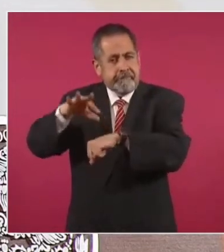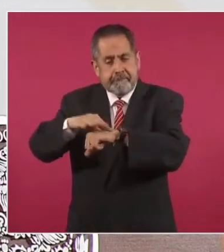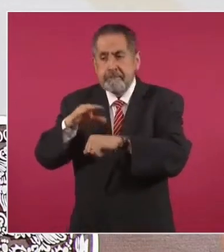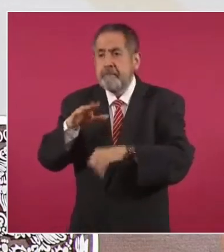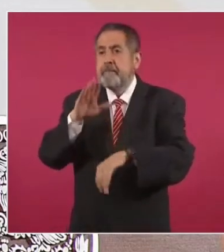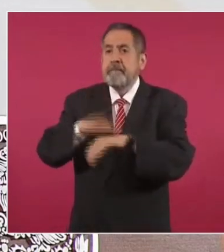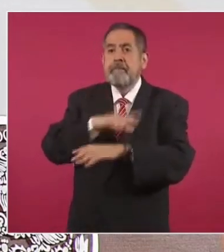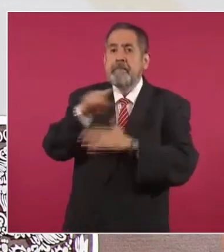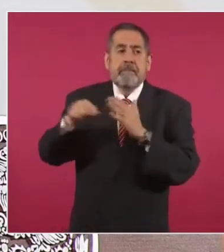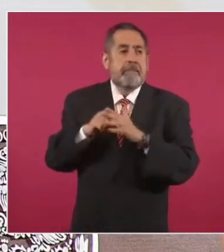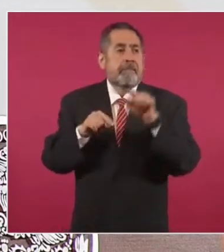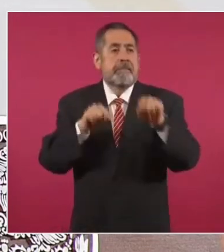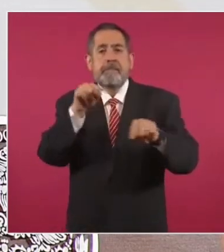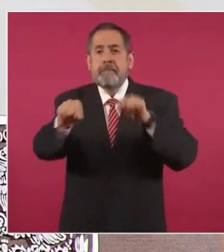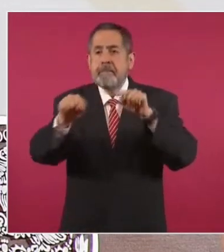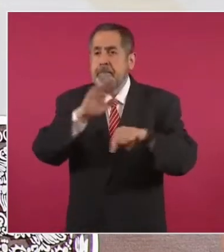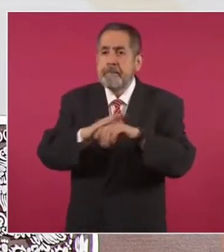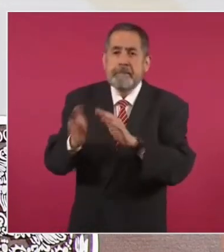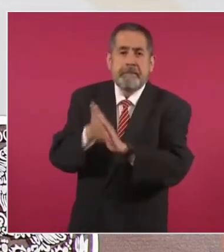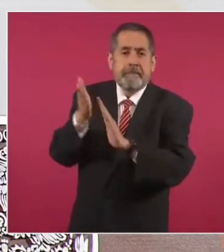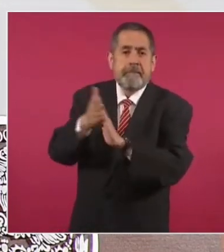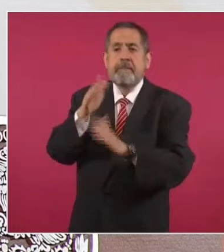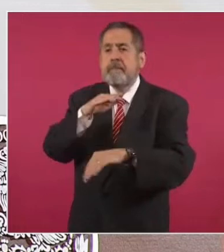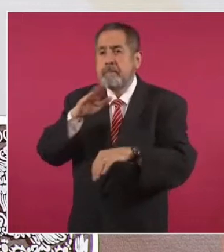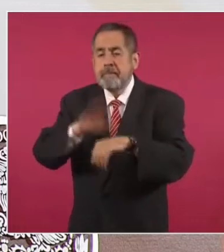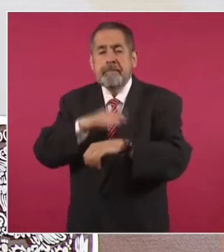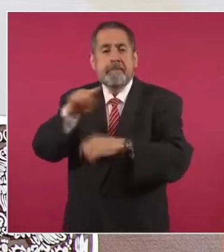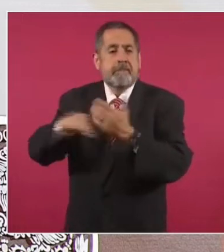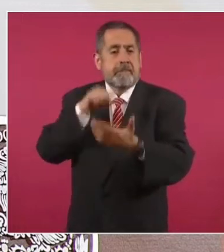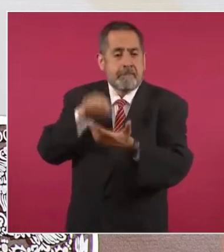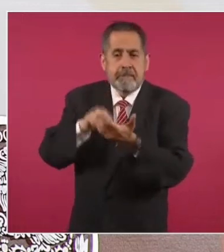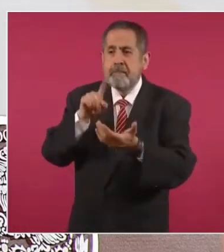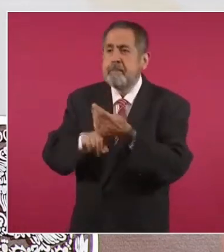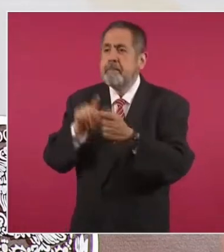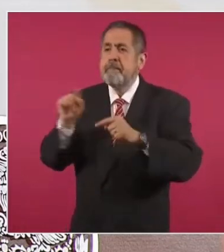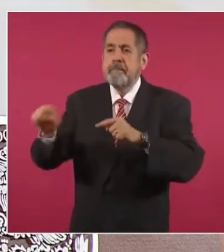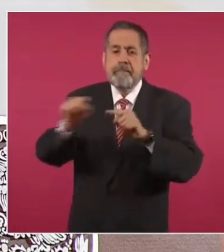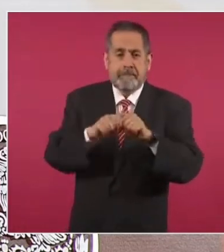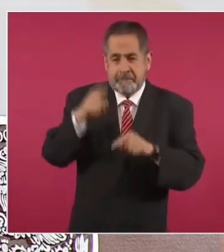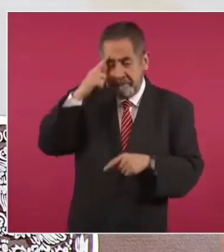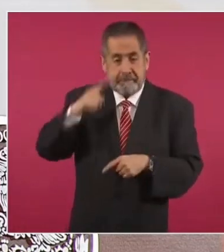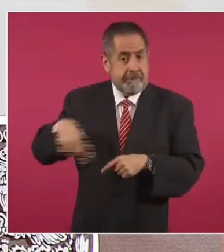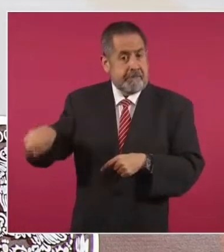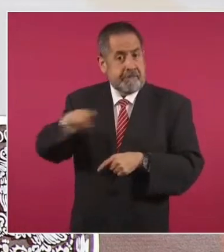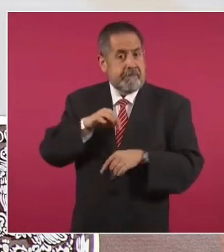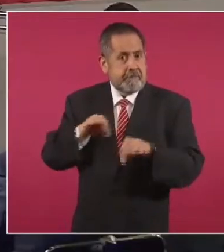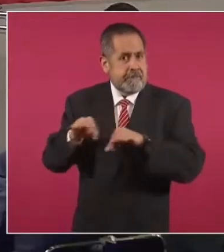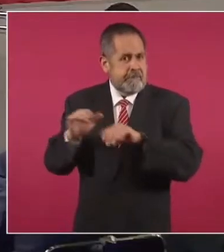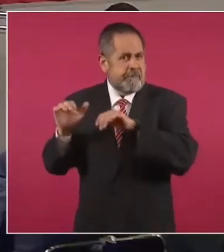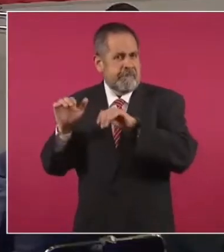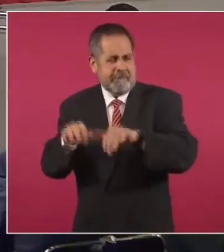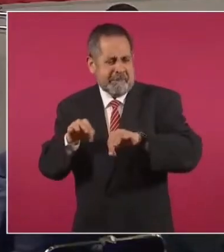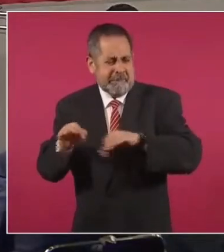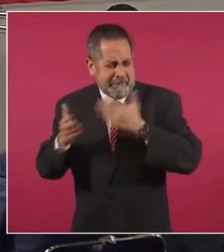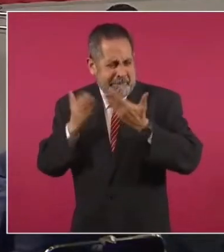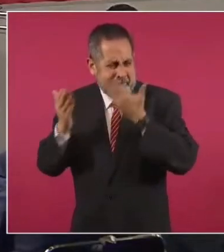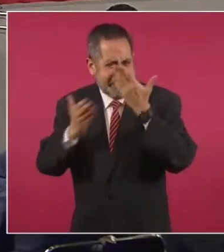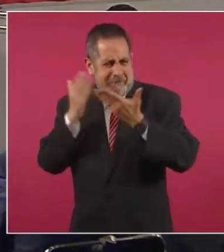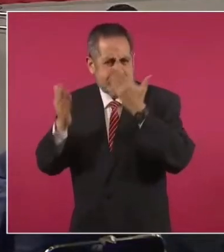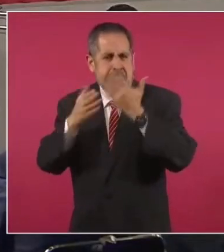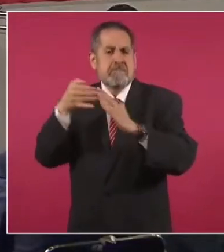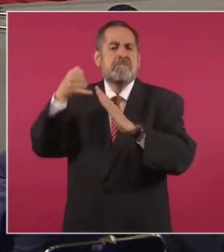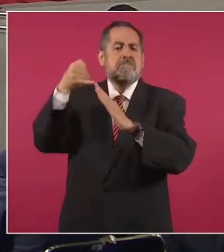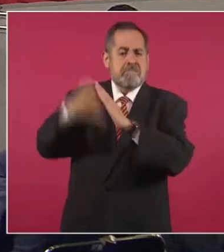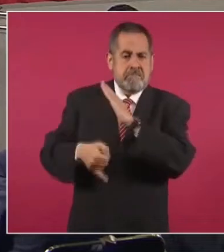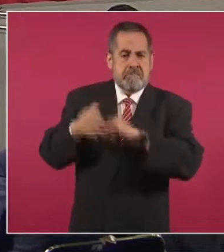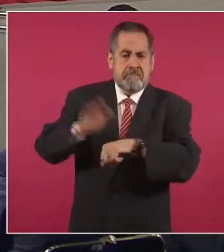sedes, más infraestructura, más espacios para el estudio, el descanso y el trabajo de los propios médicos residentes que se forman